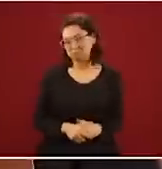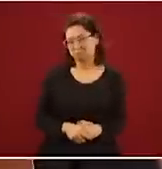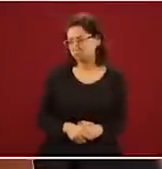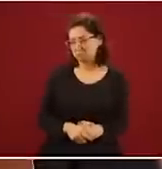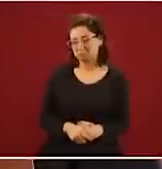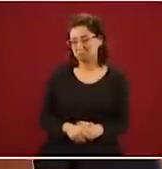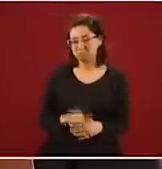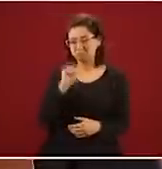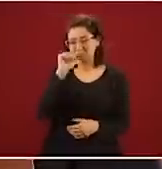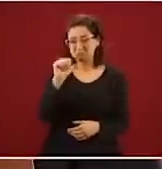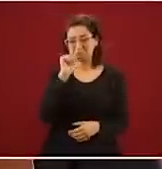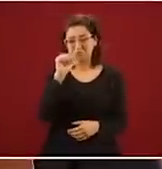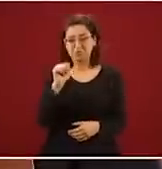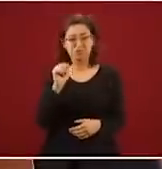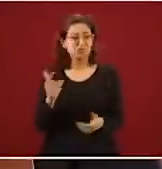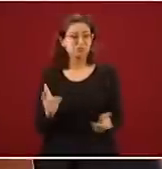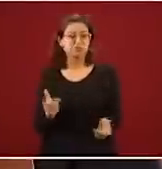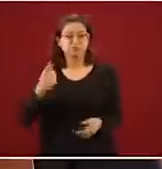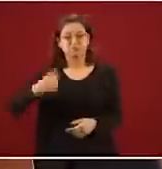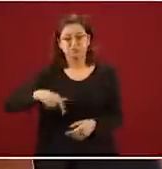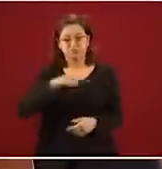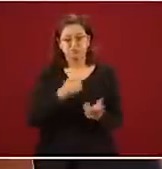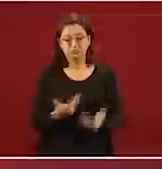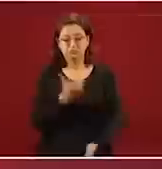el servicio de salud.